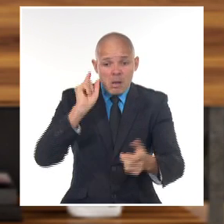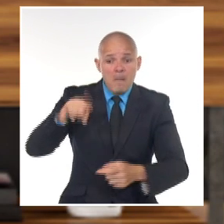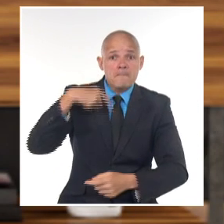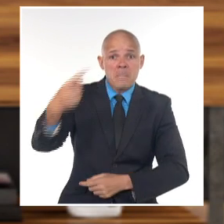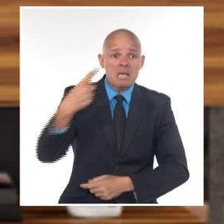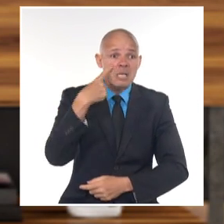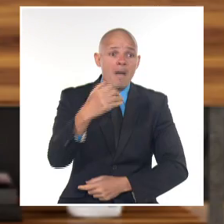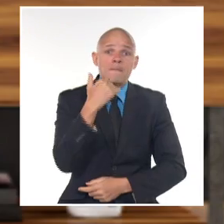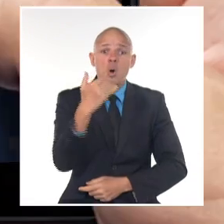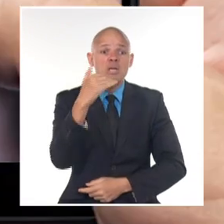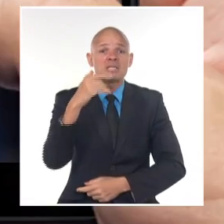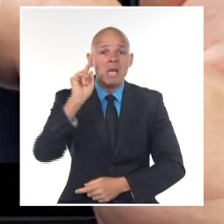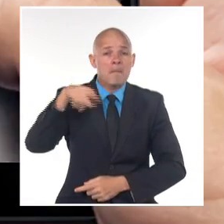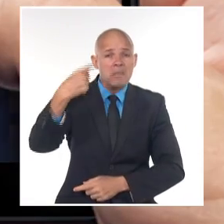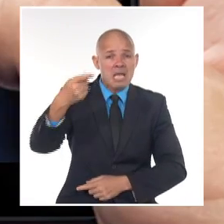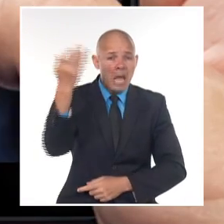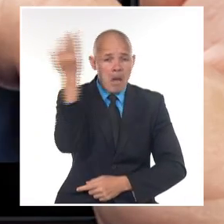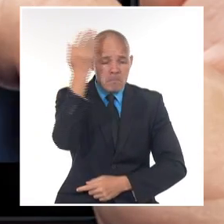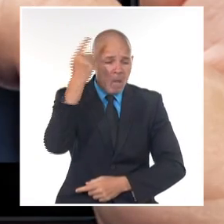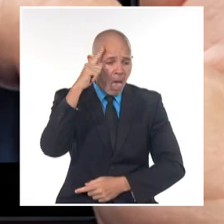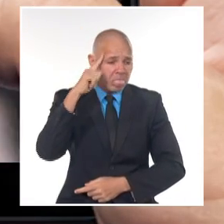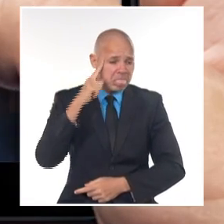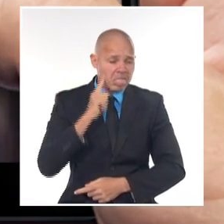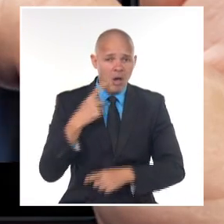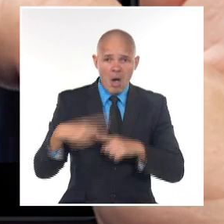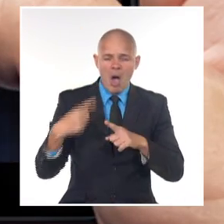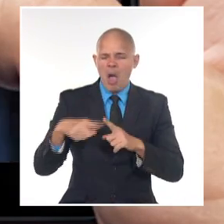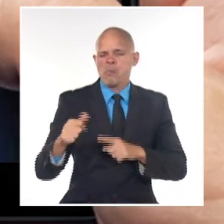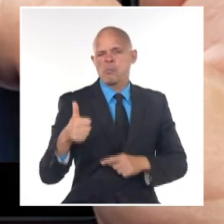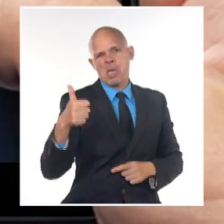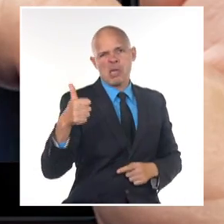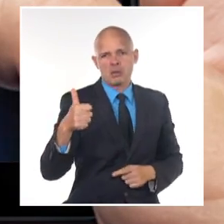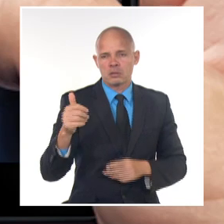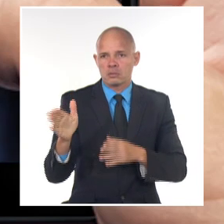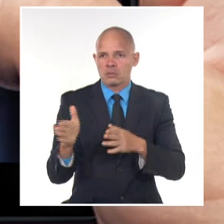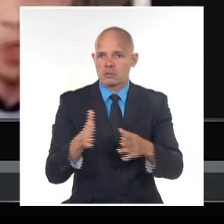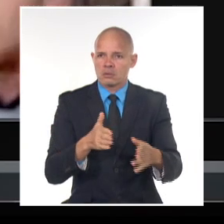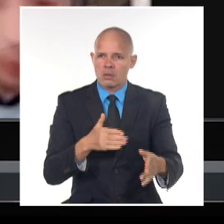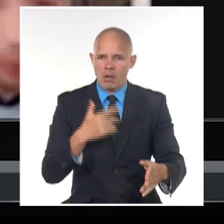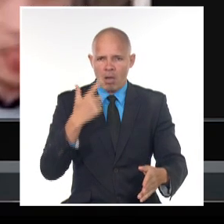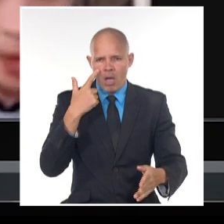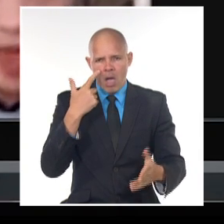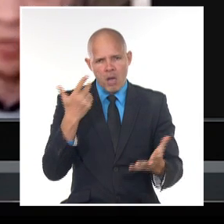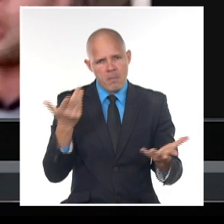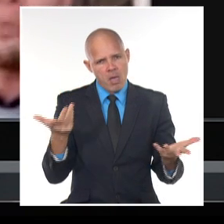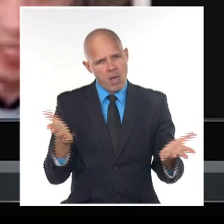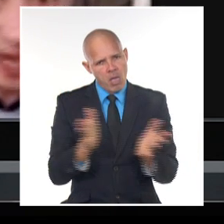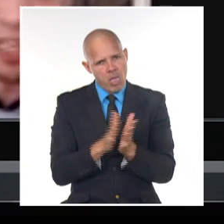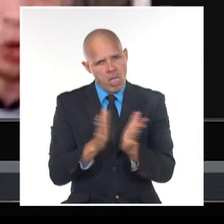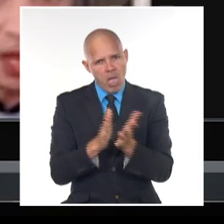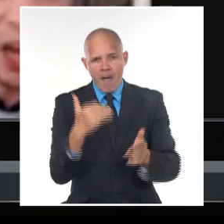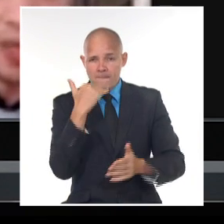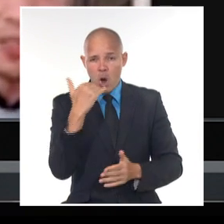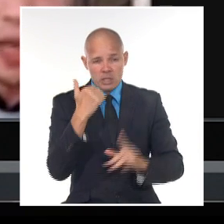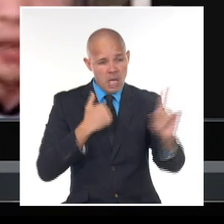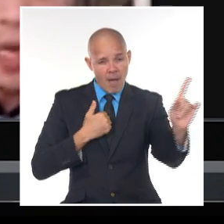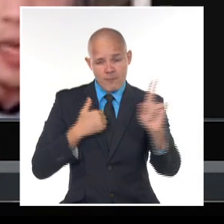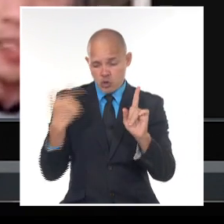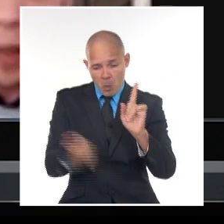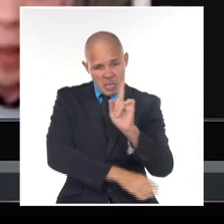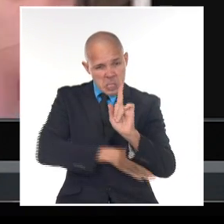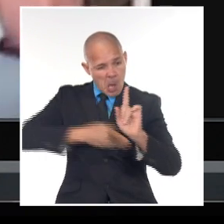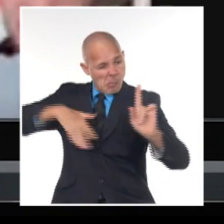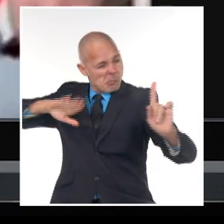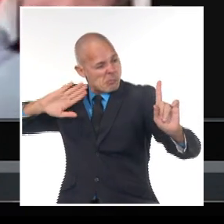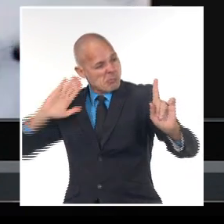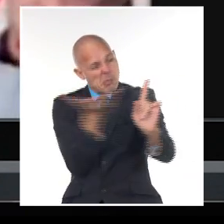está bien. Quitarle la pistola de la oncena y vamos a partir el cuello, mi hermano. Sí. Entonces, policía que venga, usted coge un machete y le corta la cabeza. Y